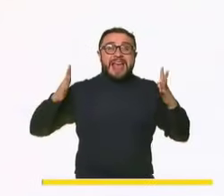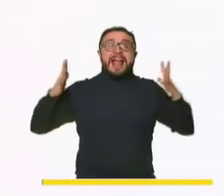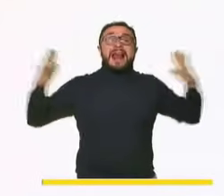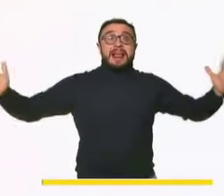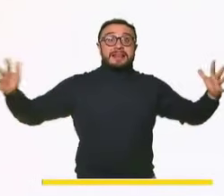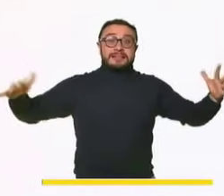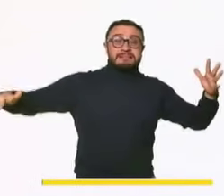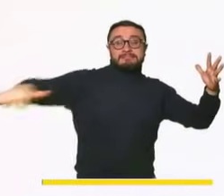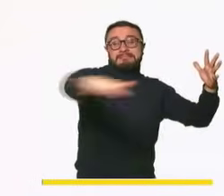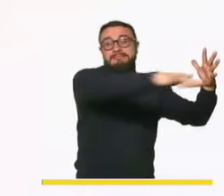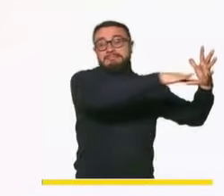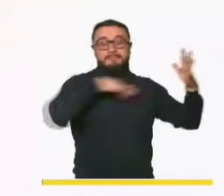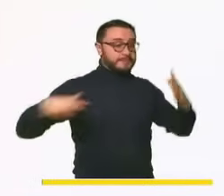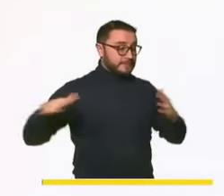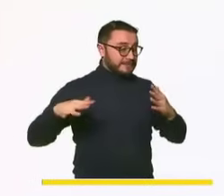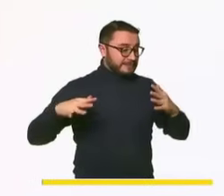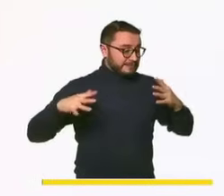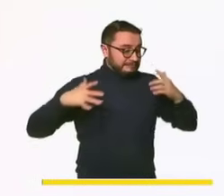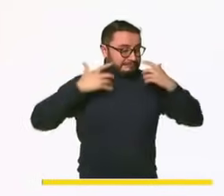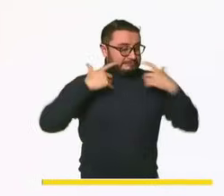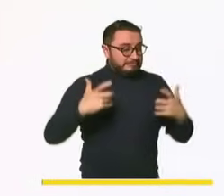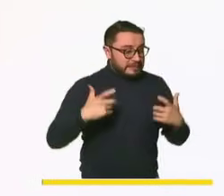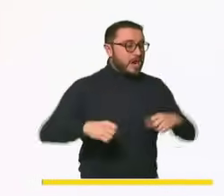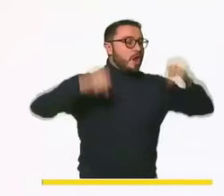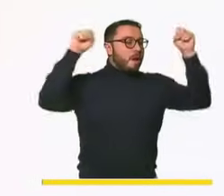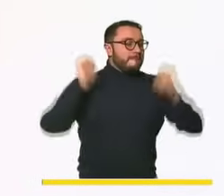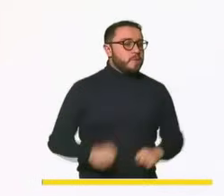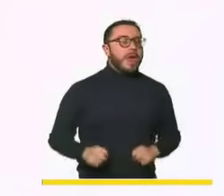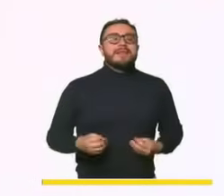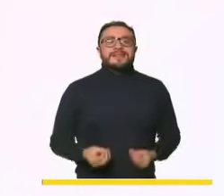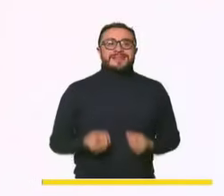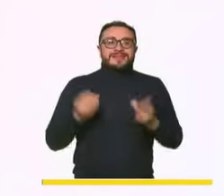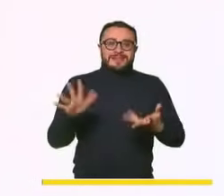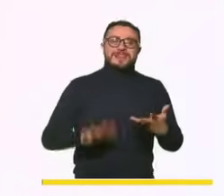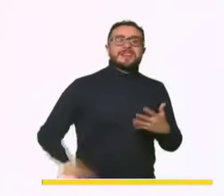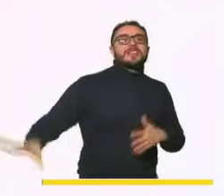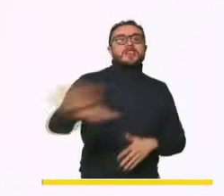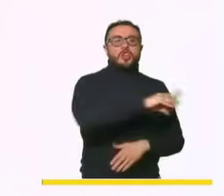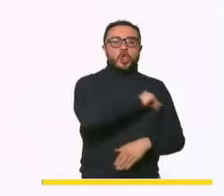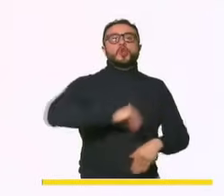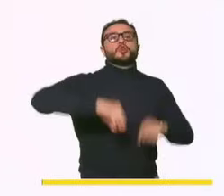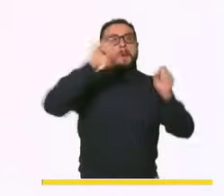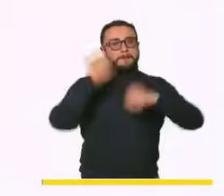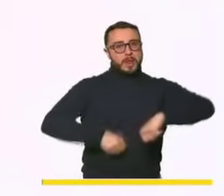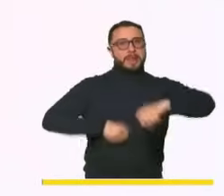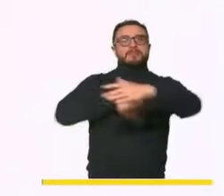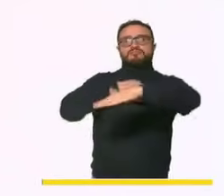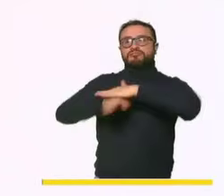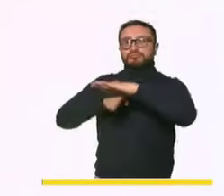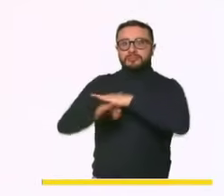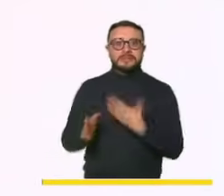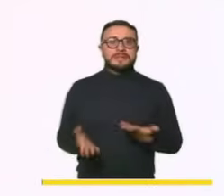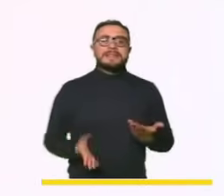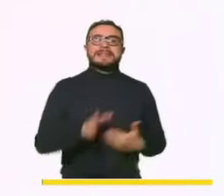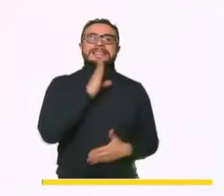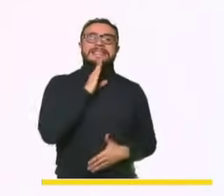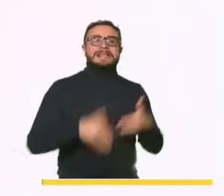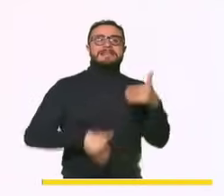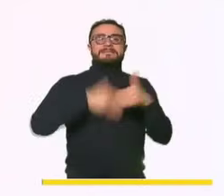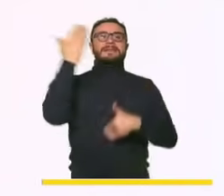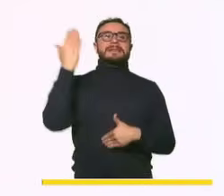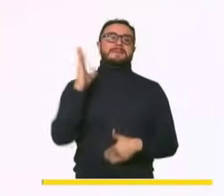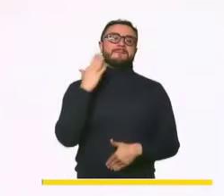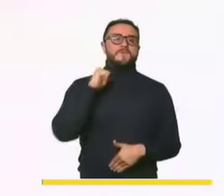a veces ajenas, que pueden darle cabida a todas y todos, comenzando por la mujer